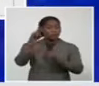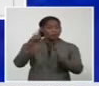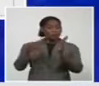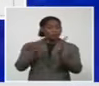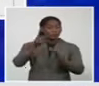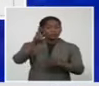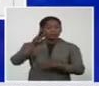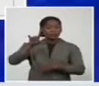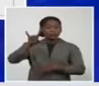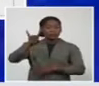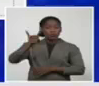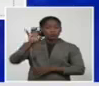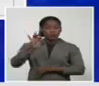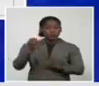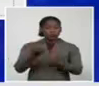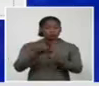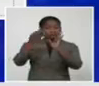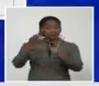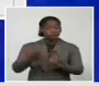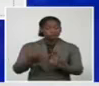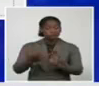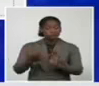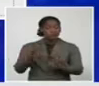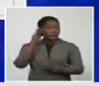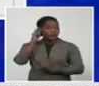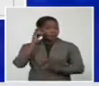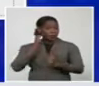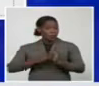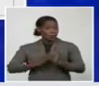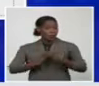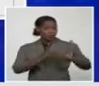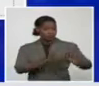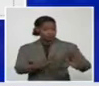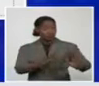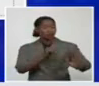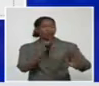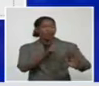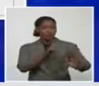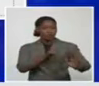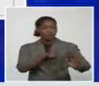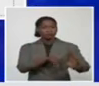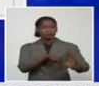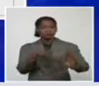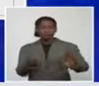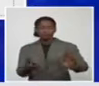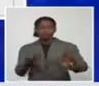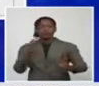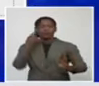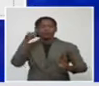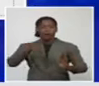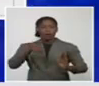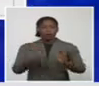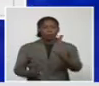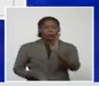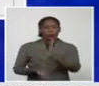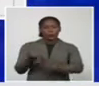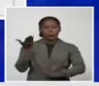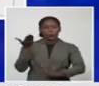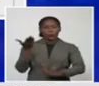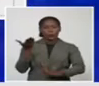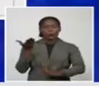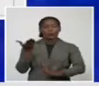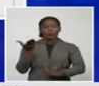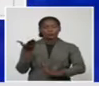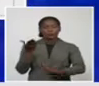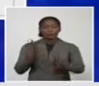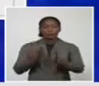casos confirmados en aquella fecha. Después de ese día, que hace más de un mes, pues todas las